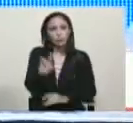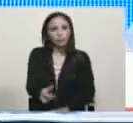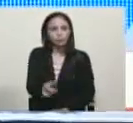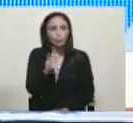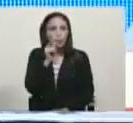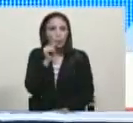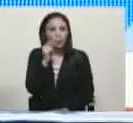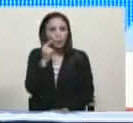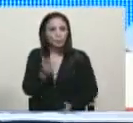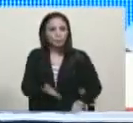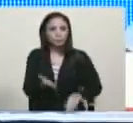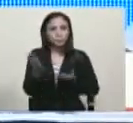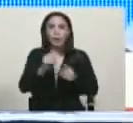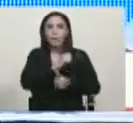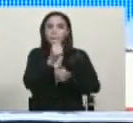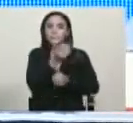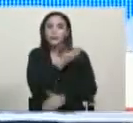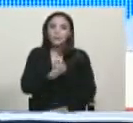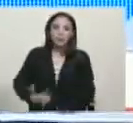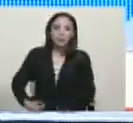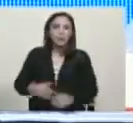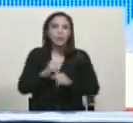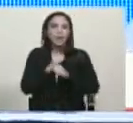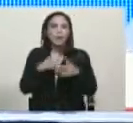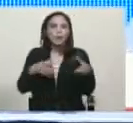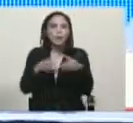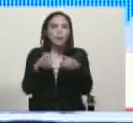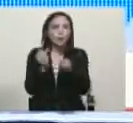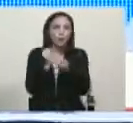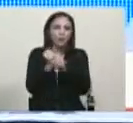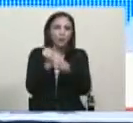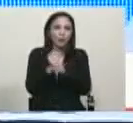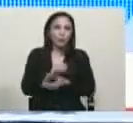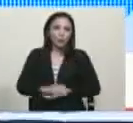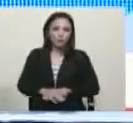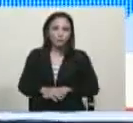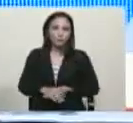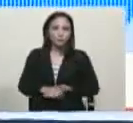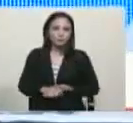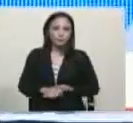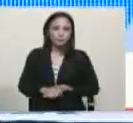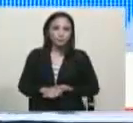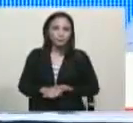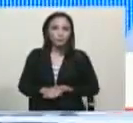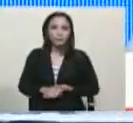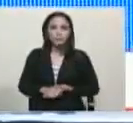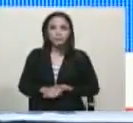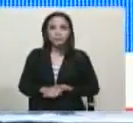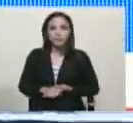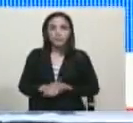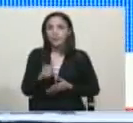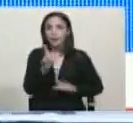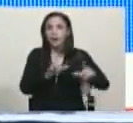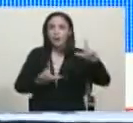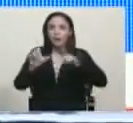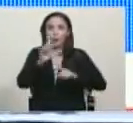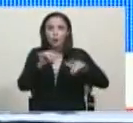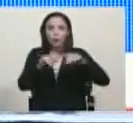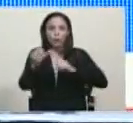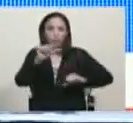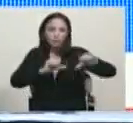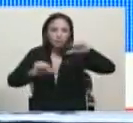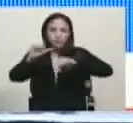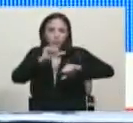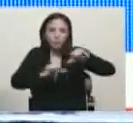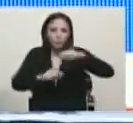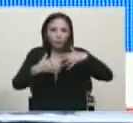Chirinos, presidente del Sindicato Bolivariano de Trabajadores y Trabajadoras del Laboratorio Farmacéutico